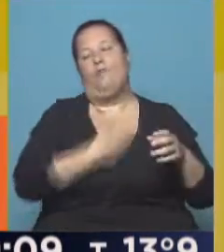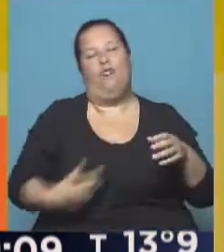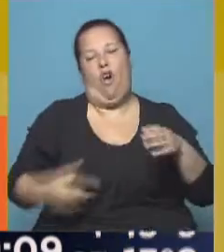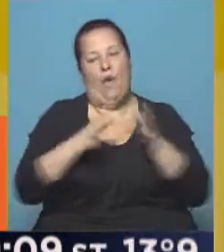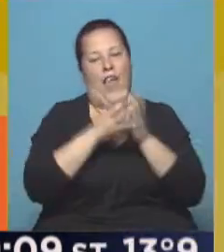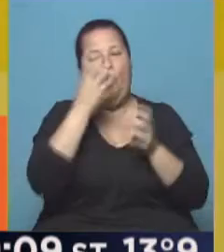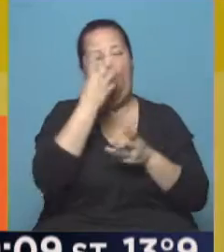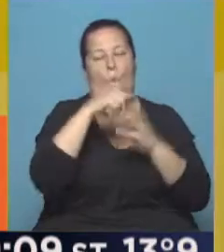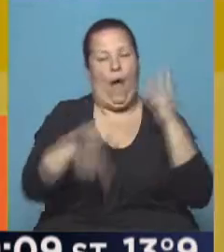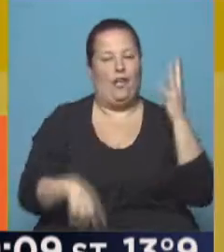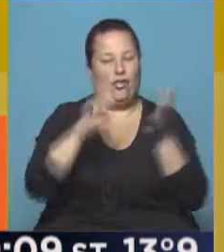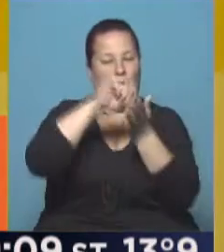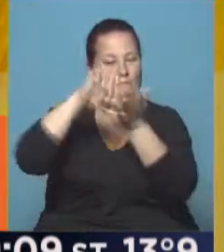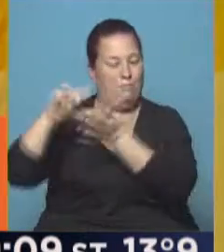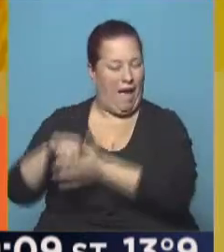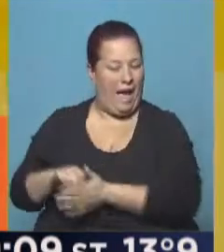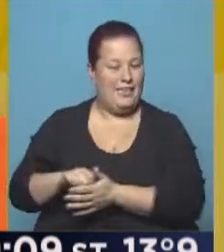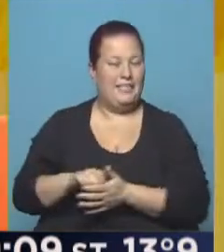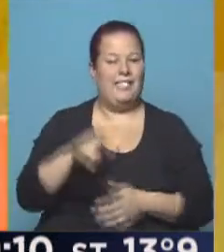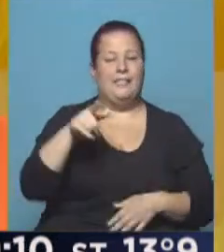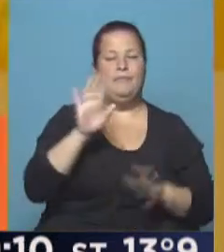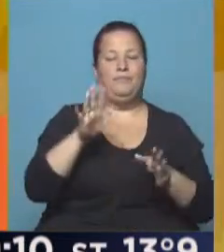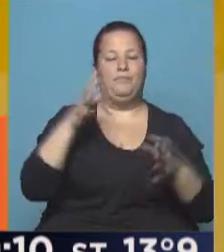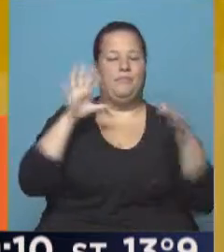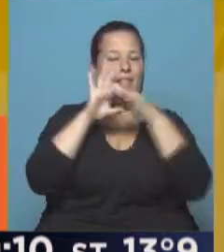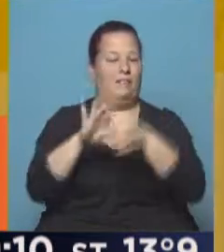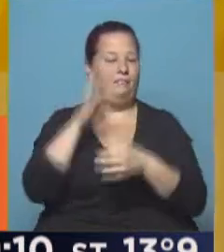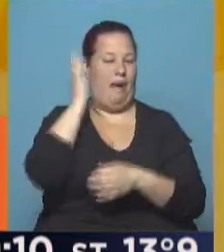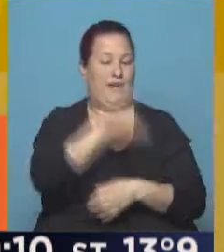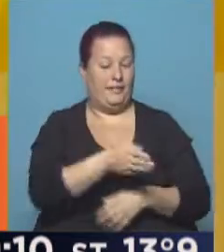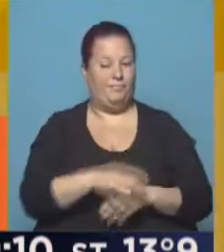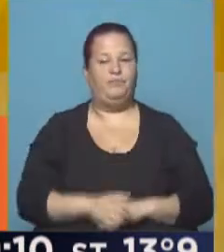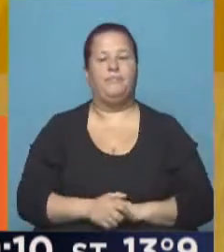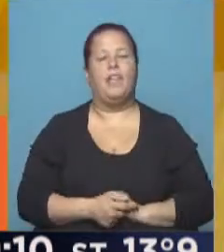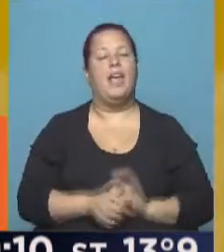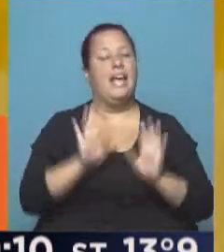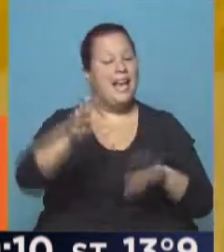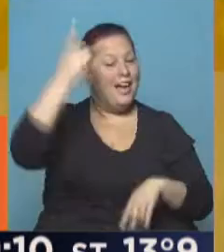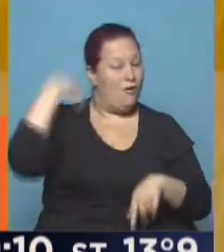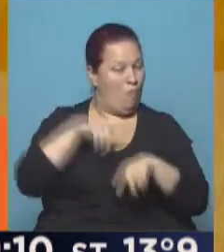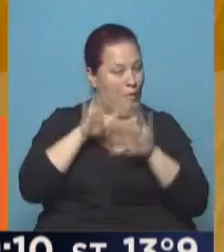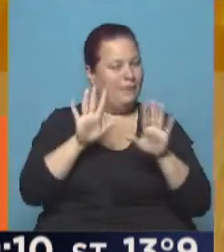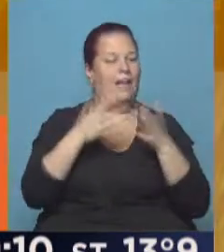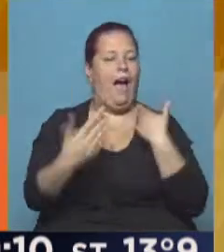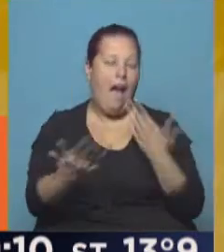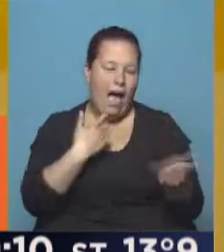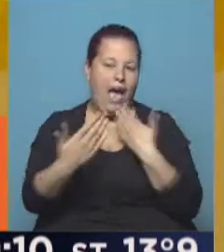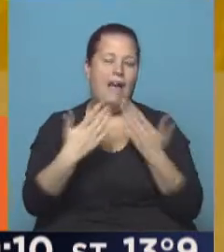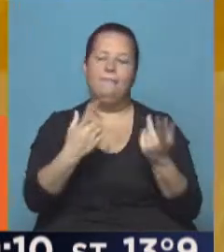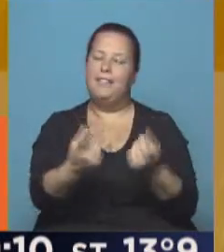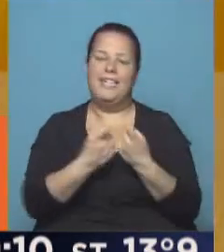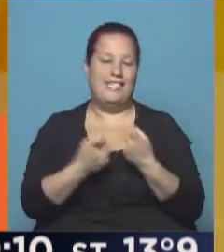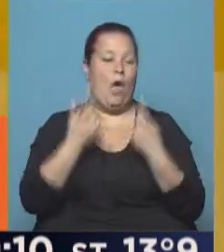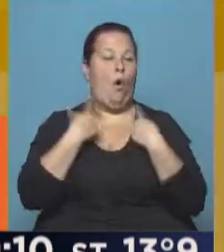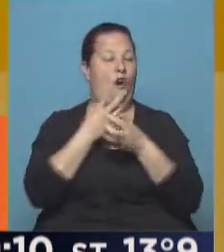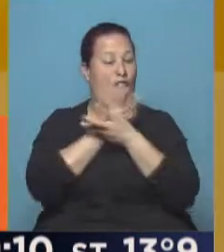de los 4 países que llevaban adelante los aliados vencedores, ya desde entonces venían hablando de la necesidad de que cuando